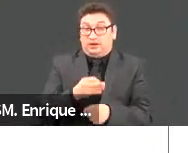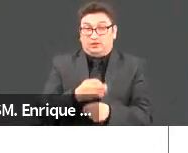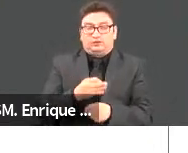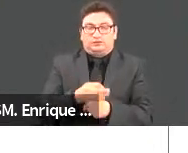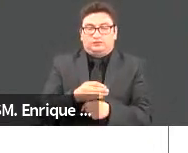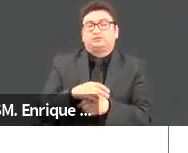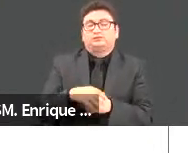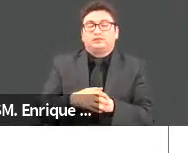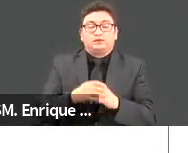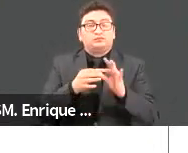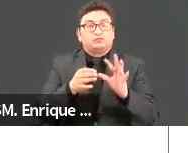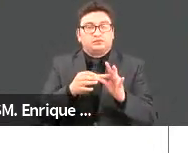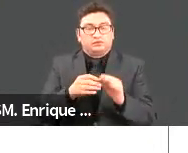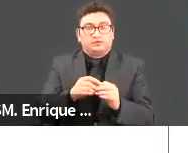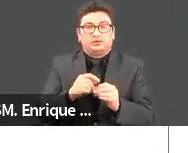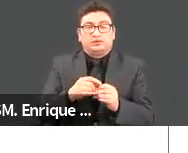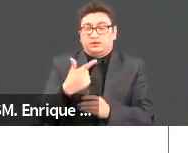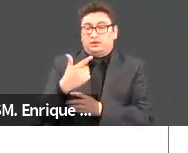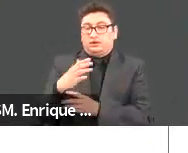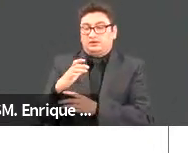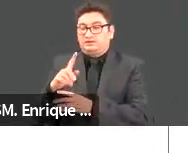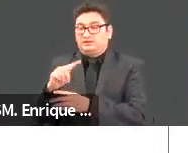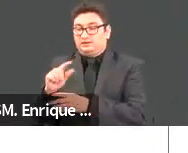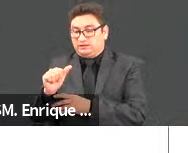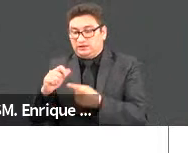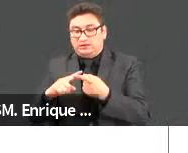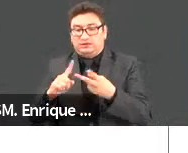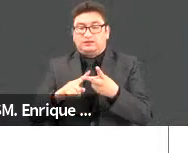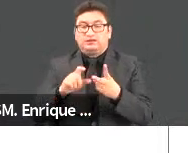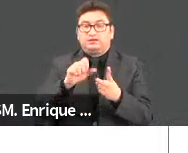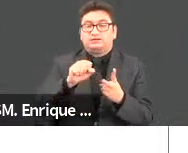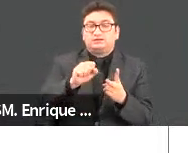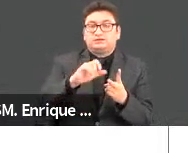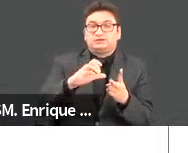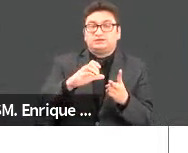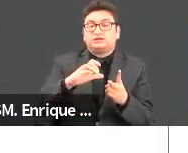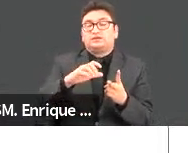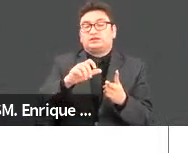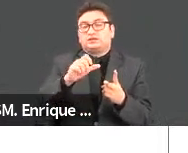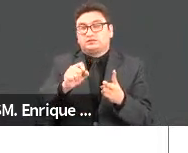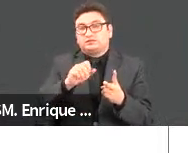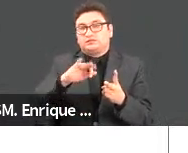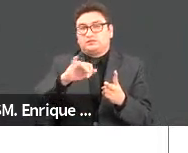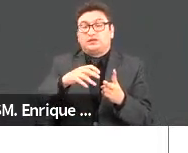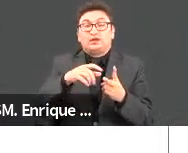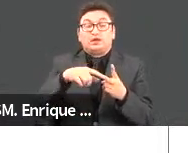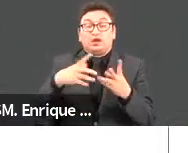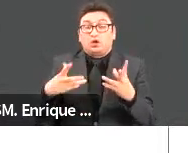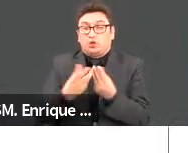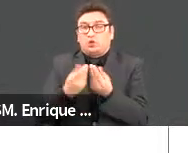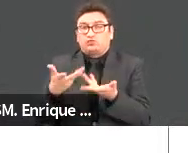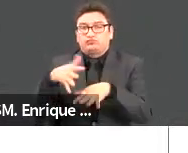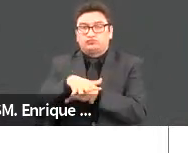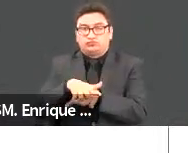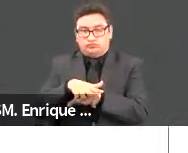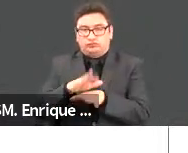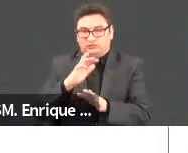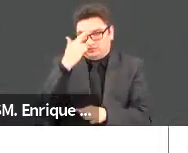se fusiona la Gaceta y el semanario en una sola publicación, ¿sí? Recuerden, en